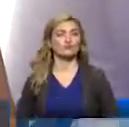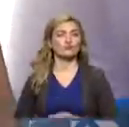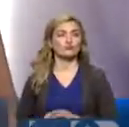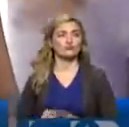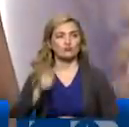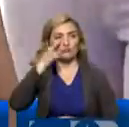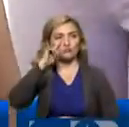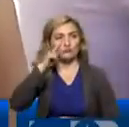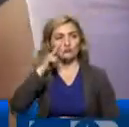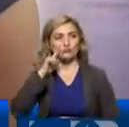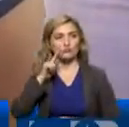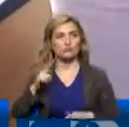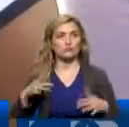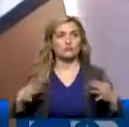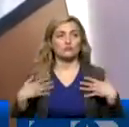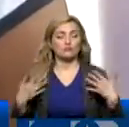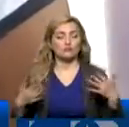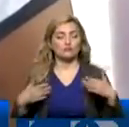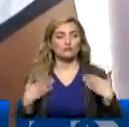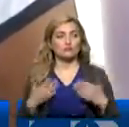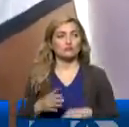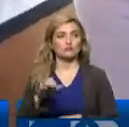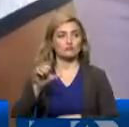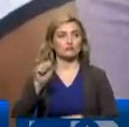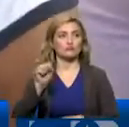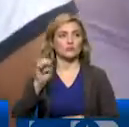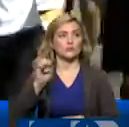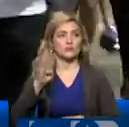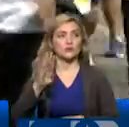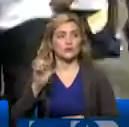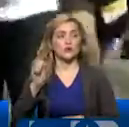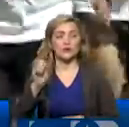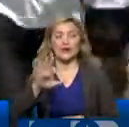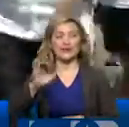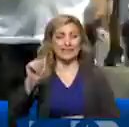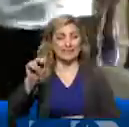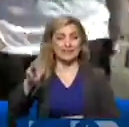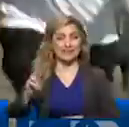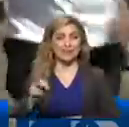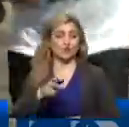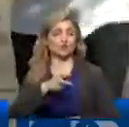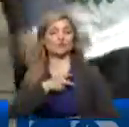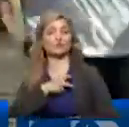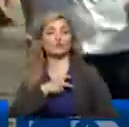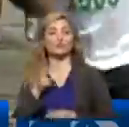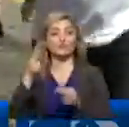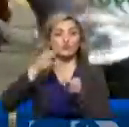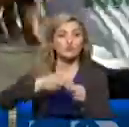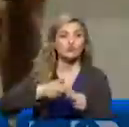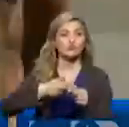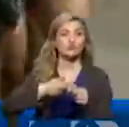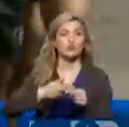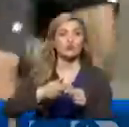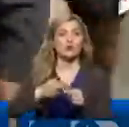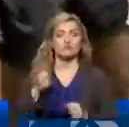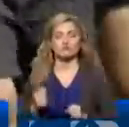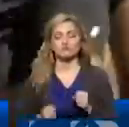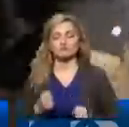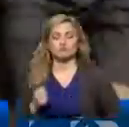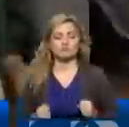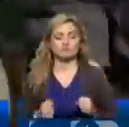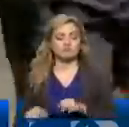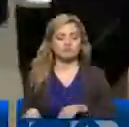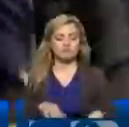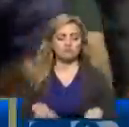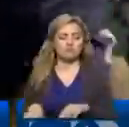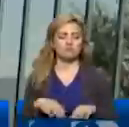Lágrimas de felicidad que corren por sus mejillas, Sebastián festeja el haber sido condecorado por ser partícipe de la carrera 5K,